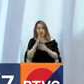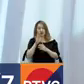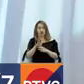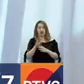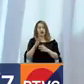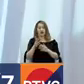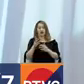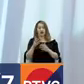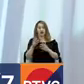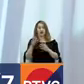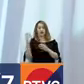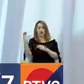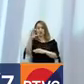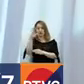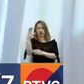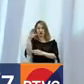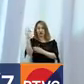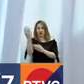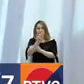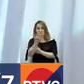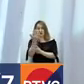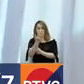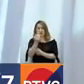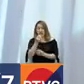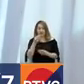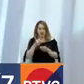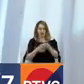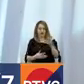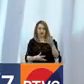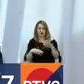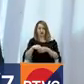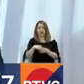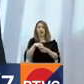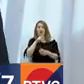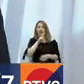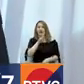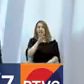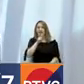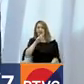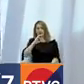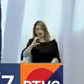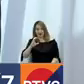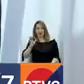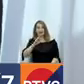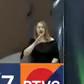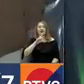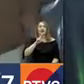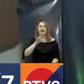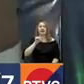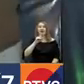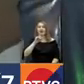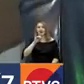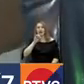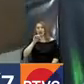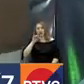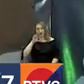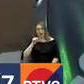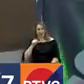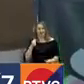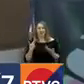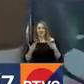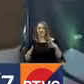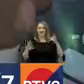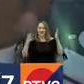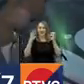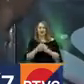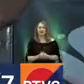y por supuesto la cinematografía y mucho más desde rtve sedes de radiónica por supuesto celebramos zyncro una de las categorías